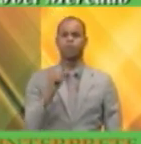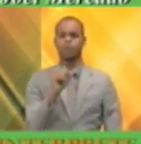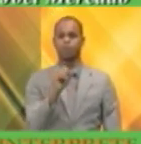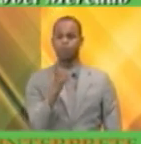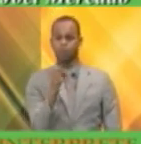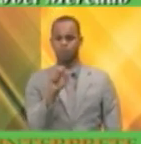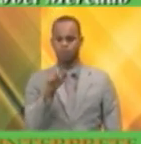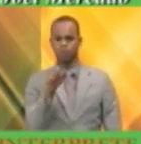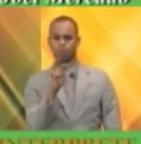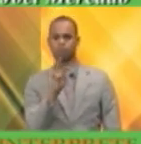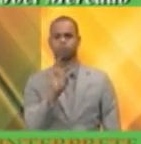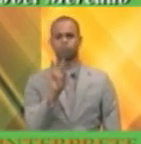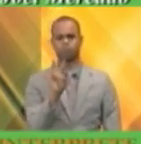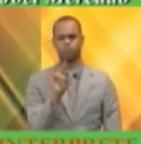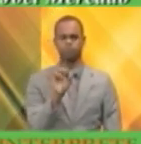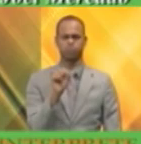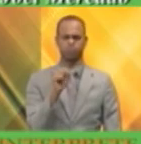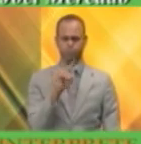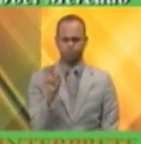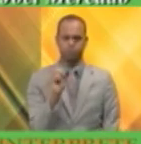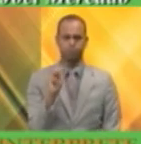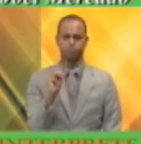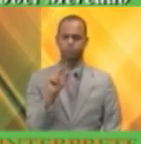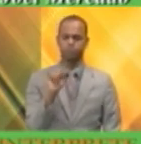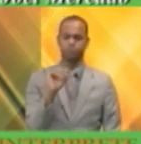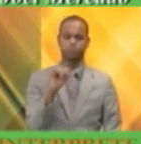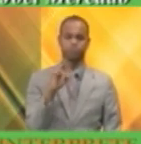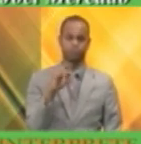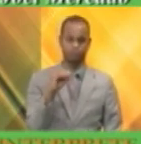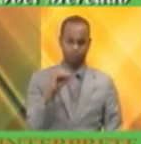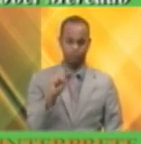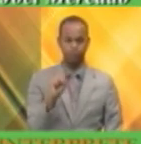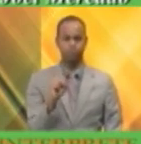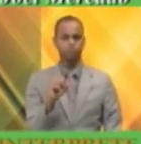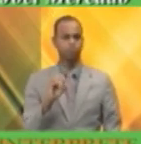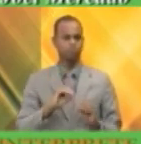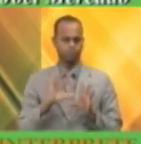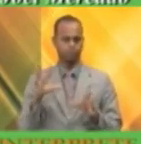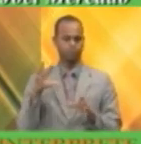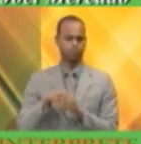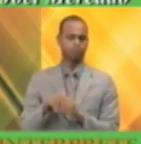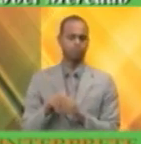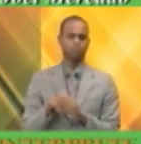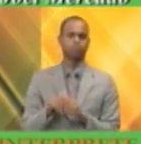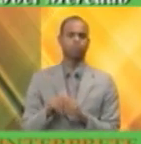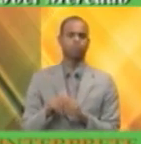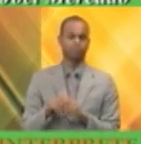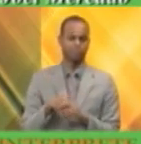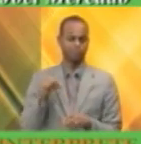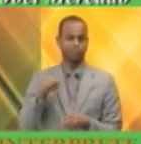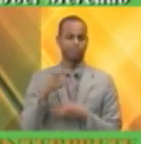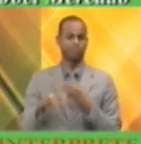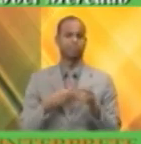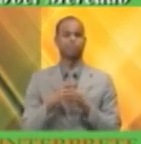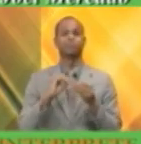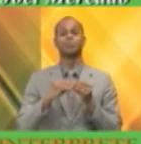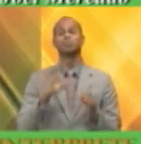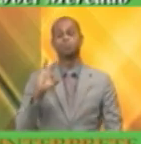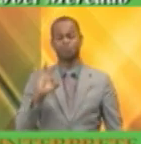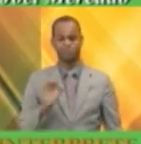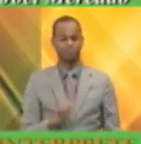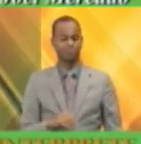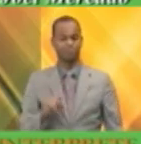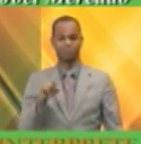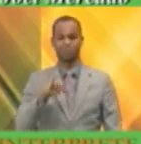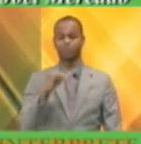12.47 en 200 metros. De manera tal que está en el ranking mundial número 9. Ese